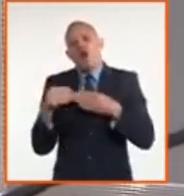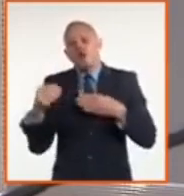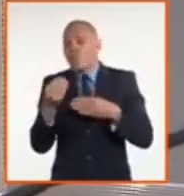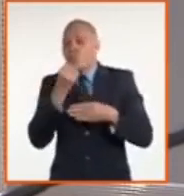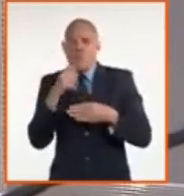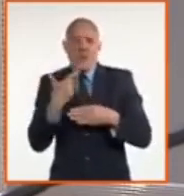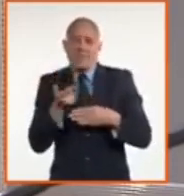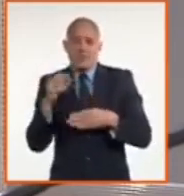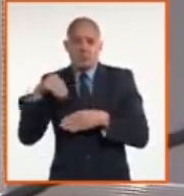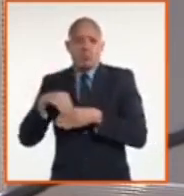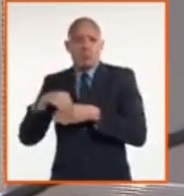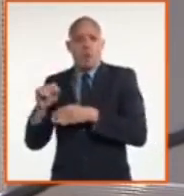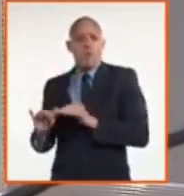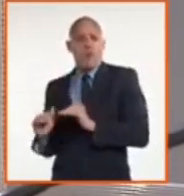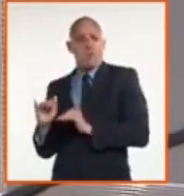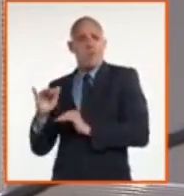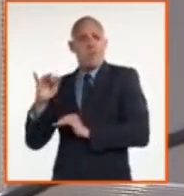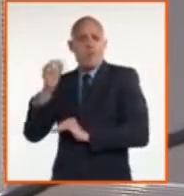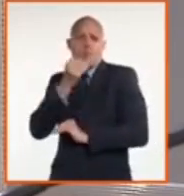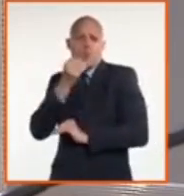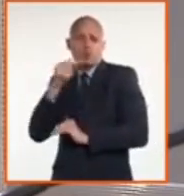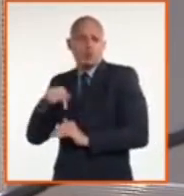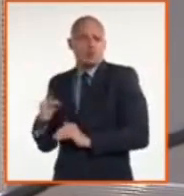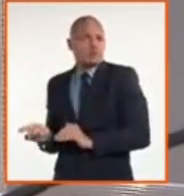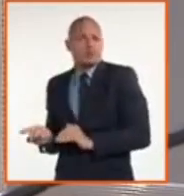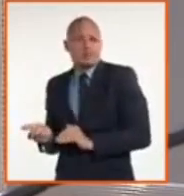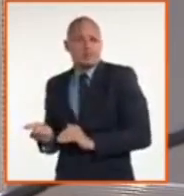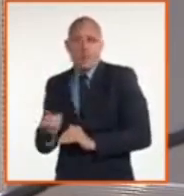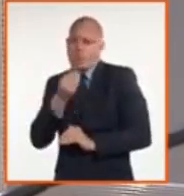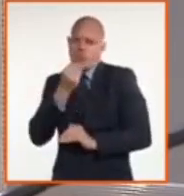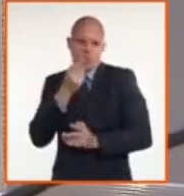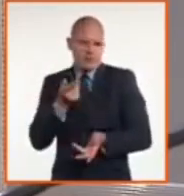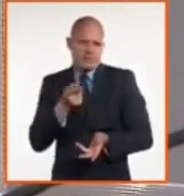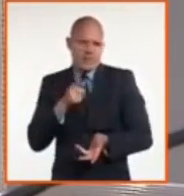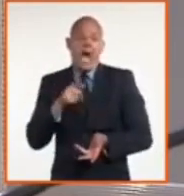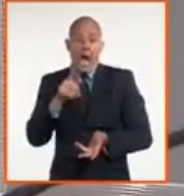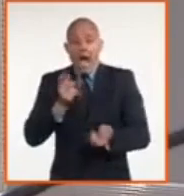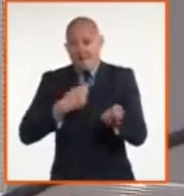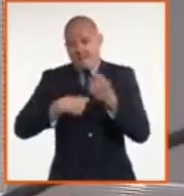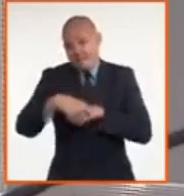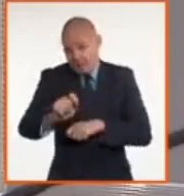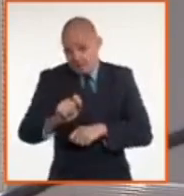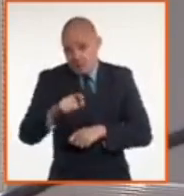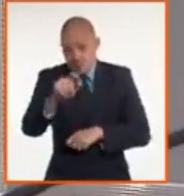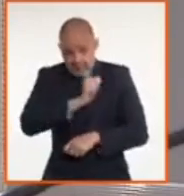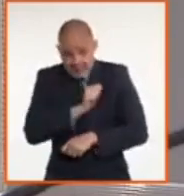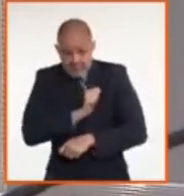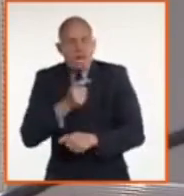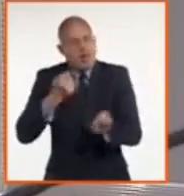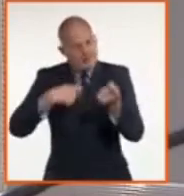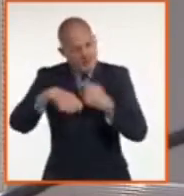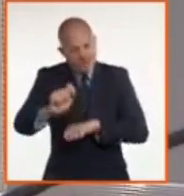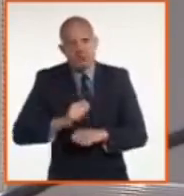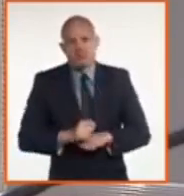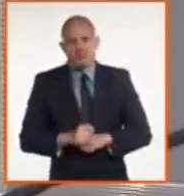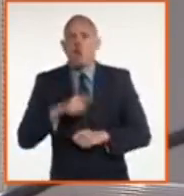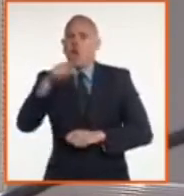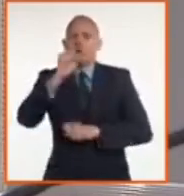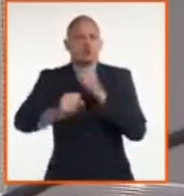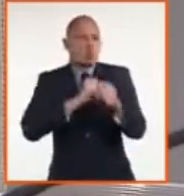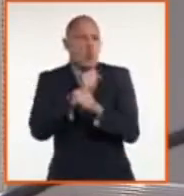que comienza es decir en vigor mañana al día 23 ahora como hemos